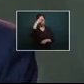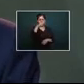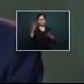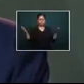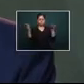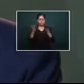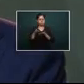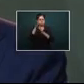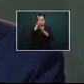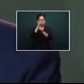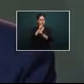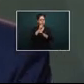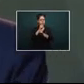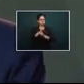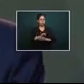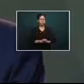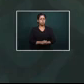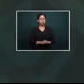inclusive